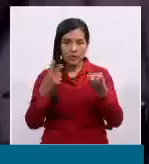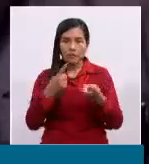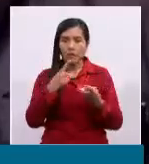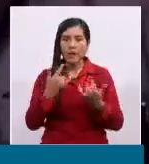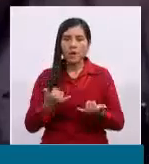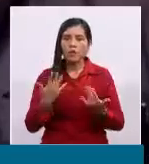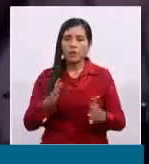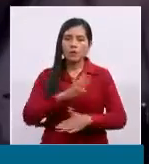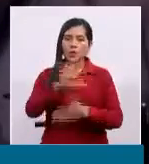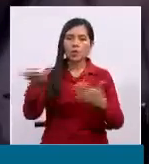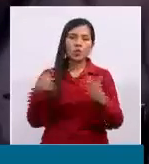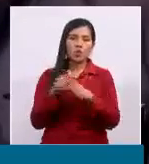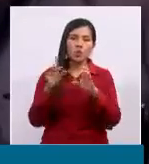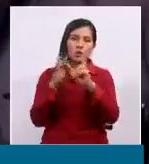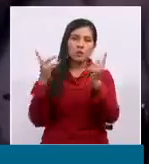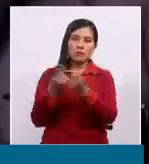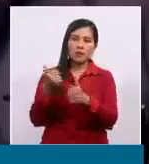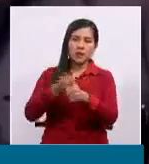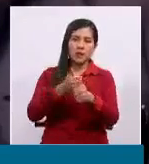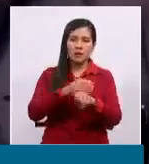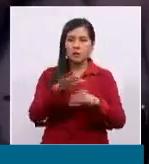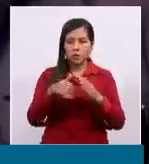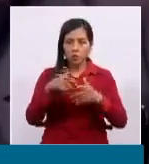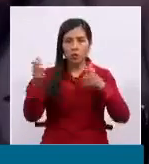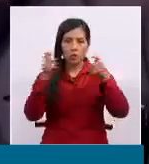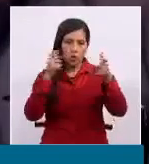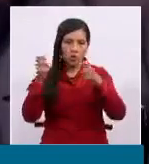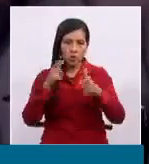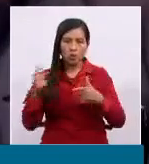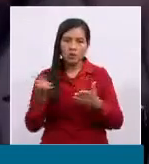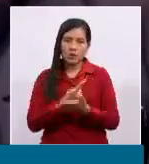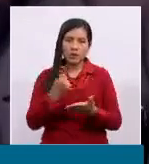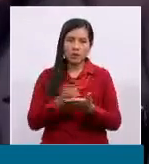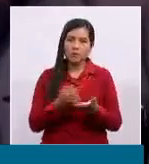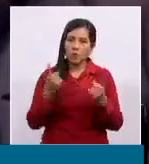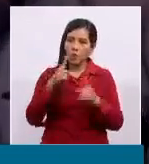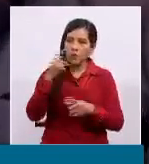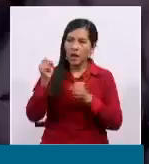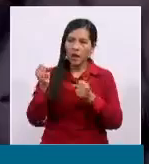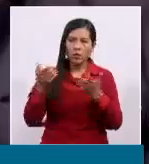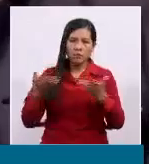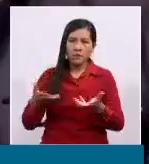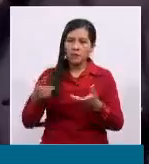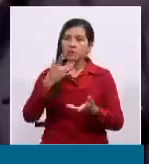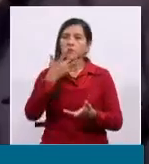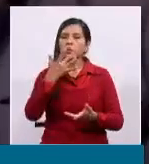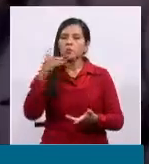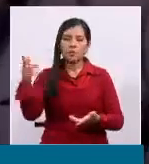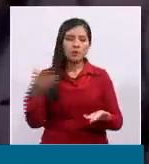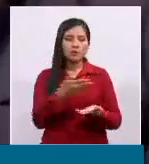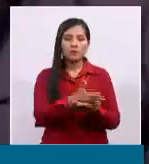en todos los departamentos estamos controlando la sobredimensión del transporte.